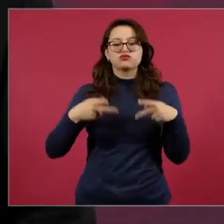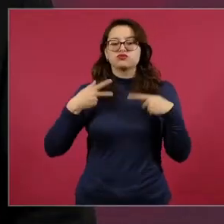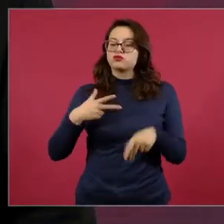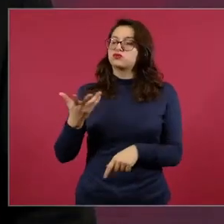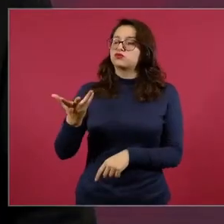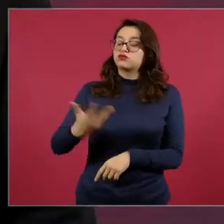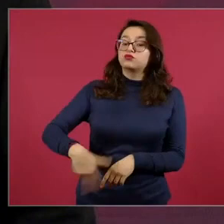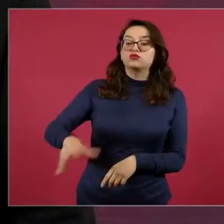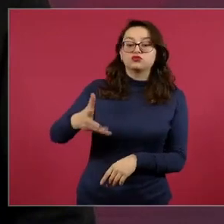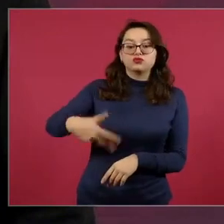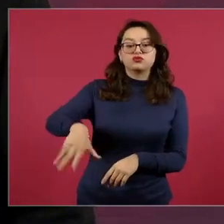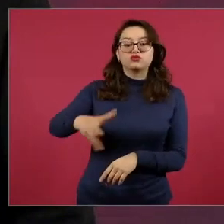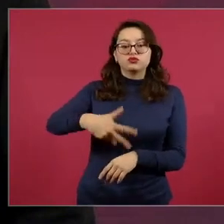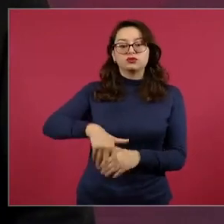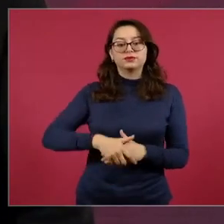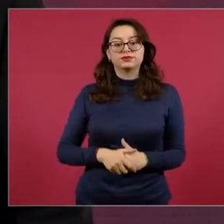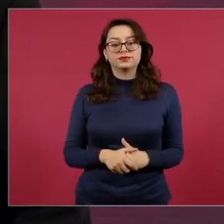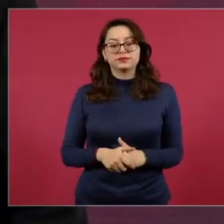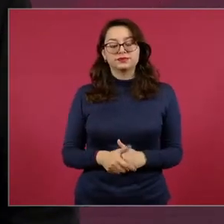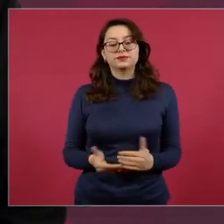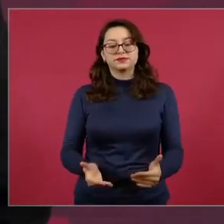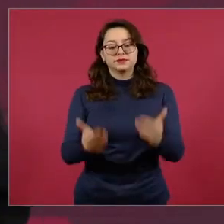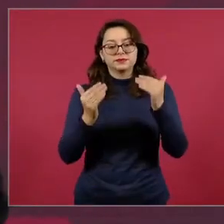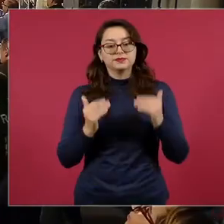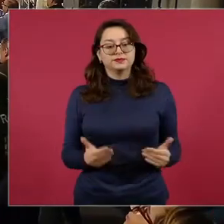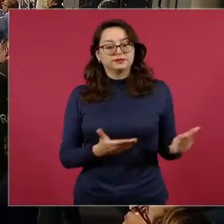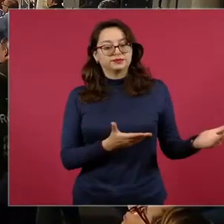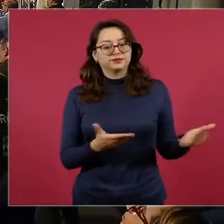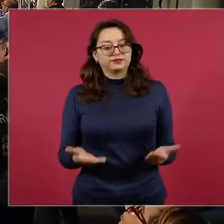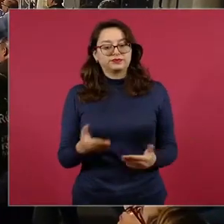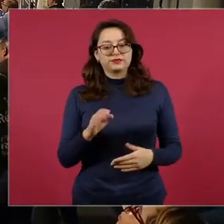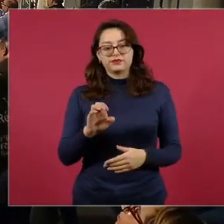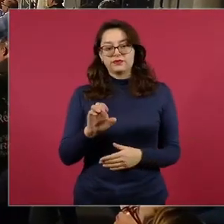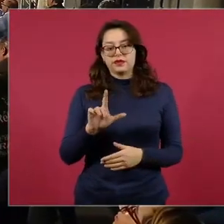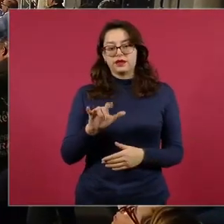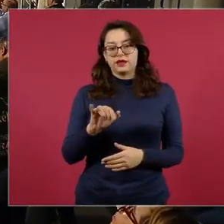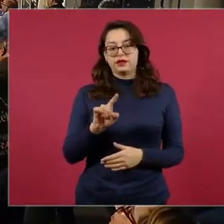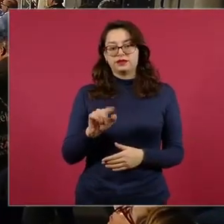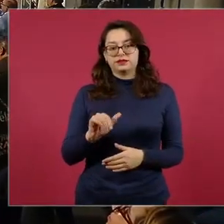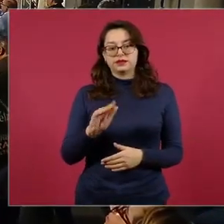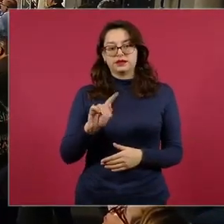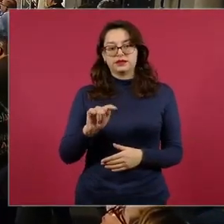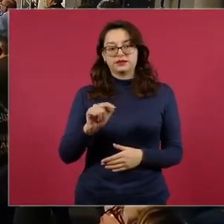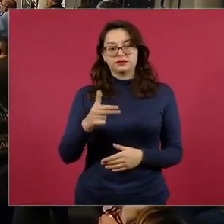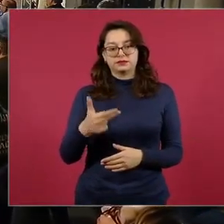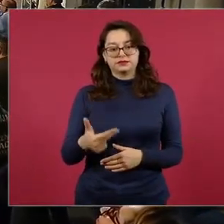De modo que vamos con Elizabeth para iniciar.